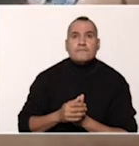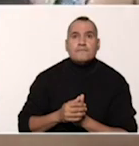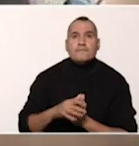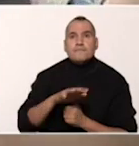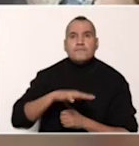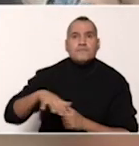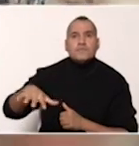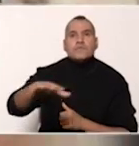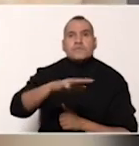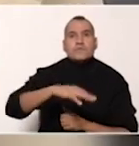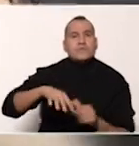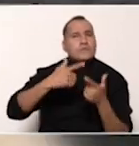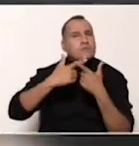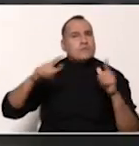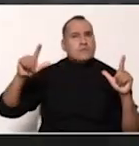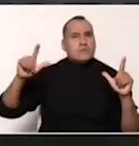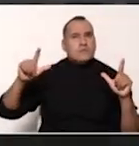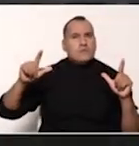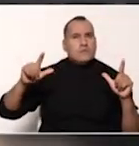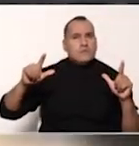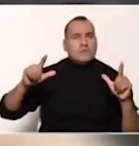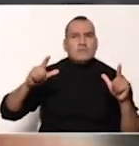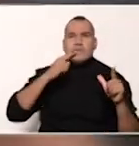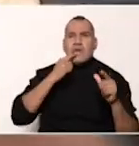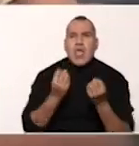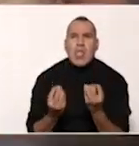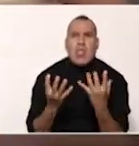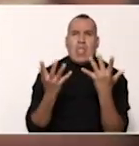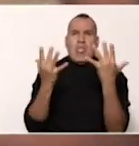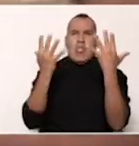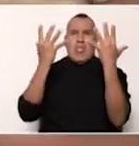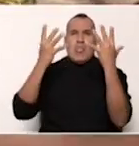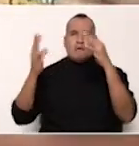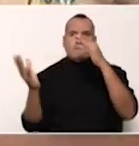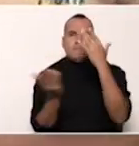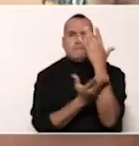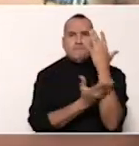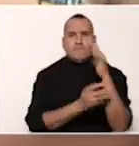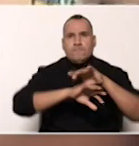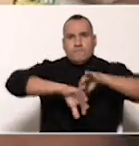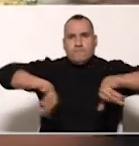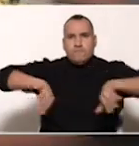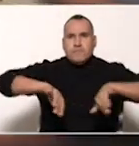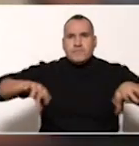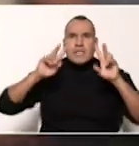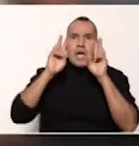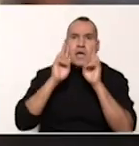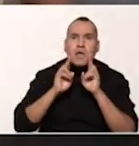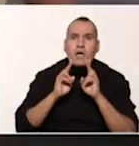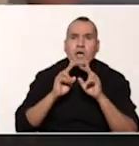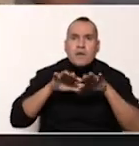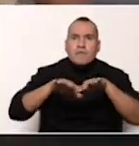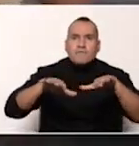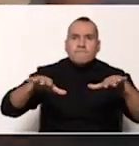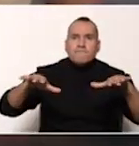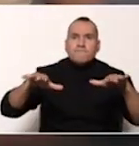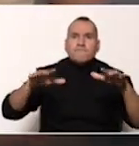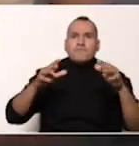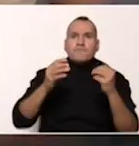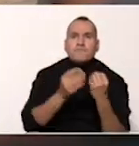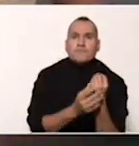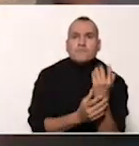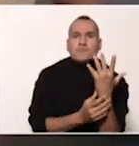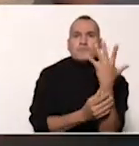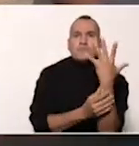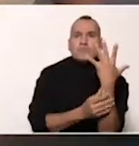cantero esté libre de maleza o plántulas indeseables que compitan por la luz y nutrientes de